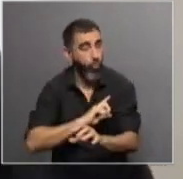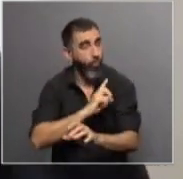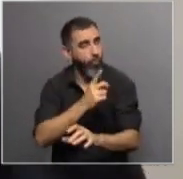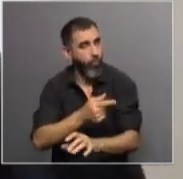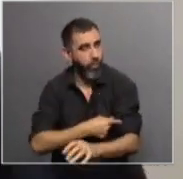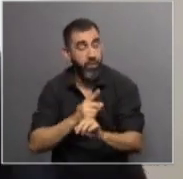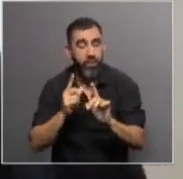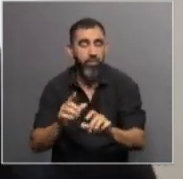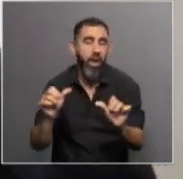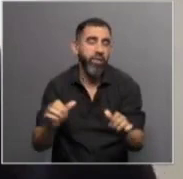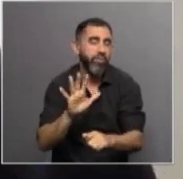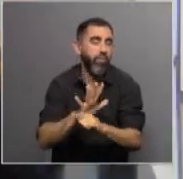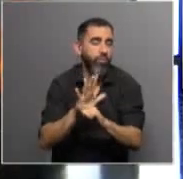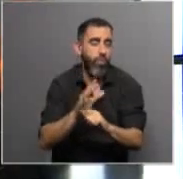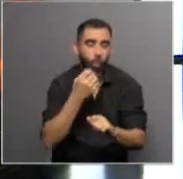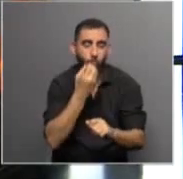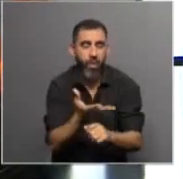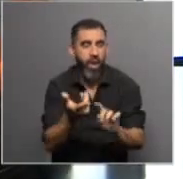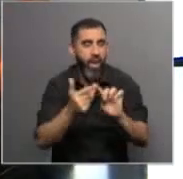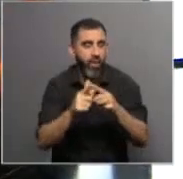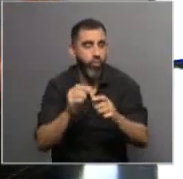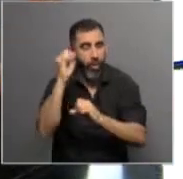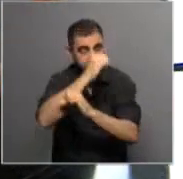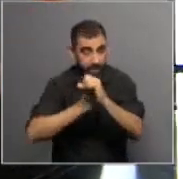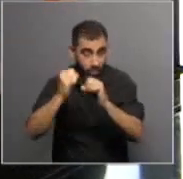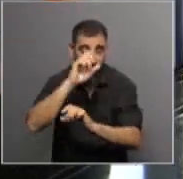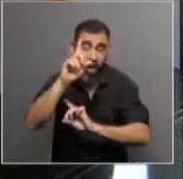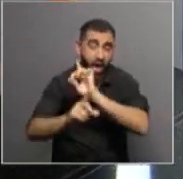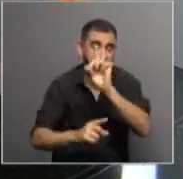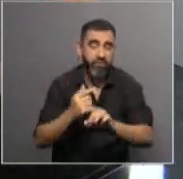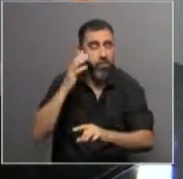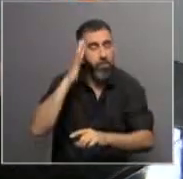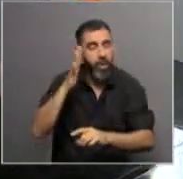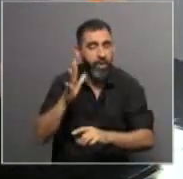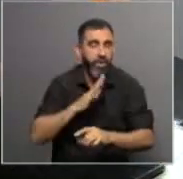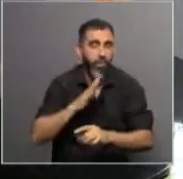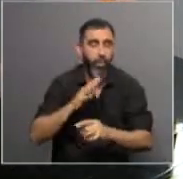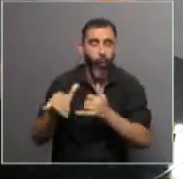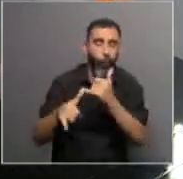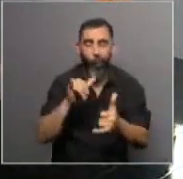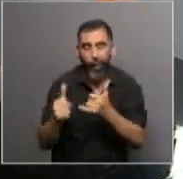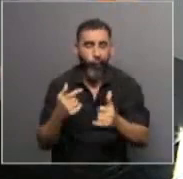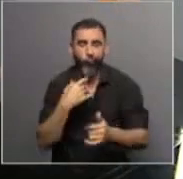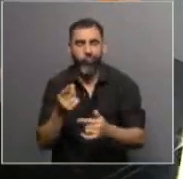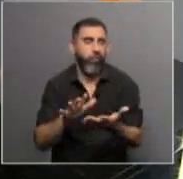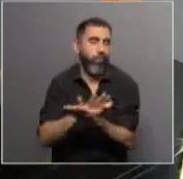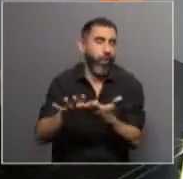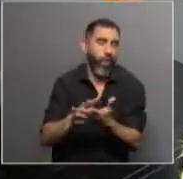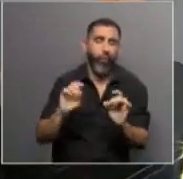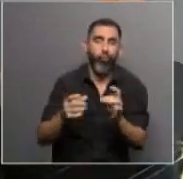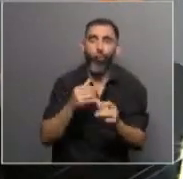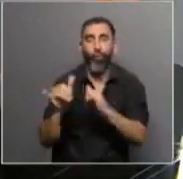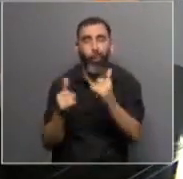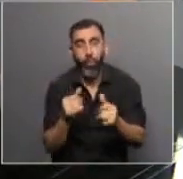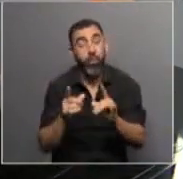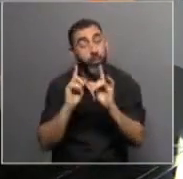nos amiga un poco con esa tecnología, ¿no? Que generalmente es vista, bueno, como un ocio poco útil o poco constructivo, y